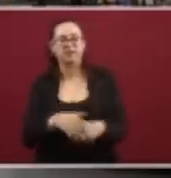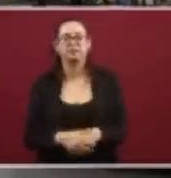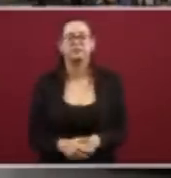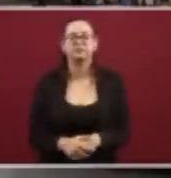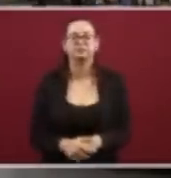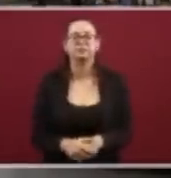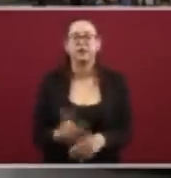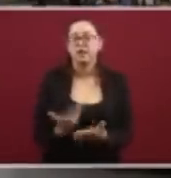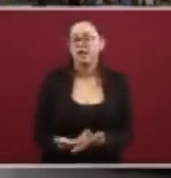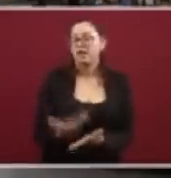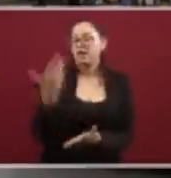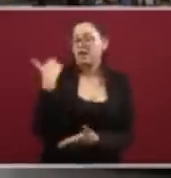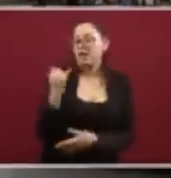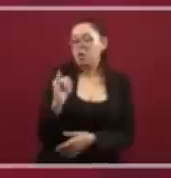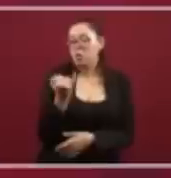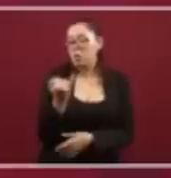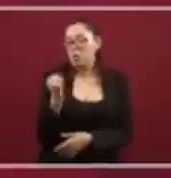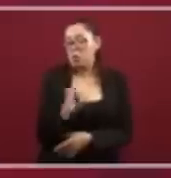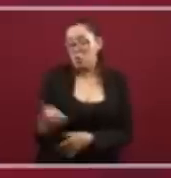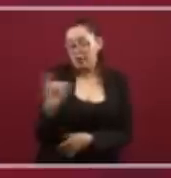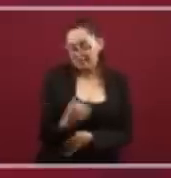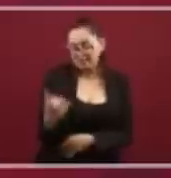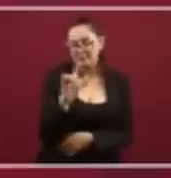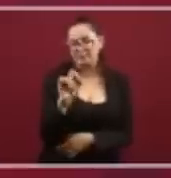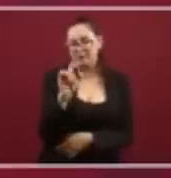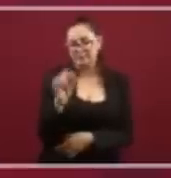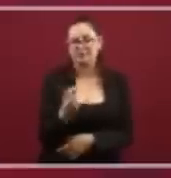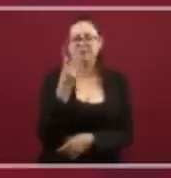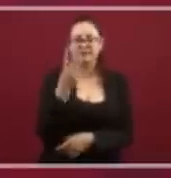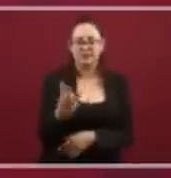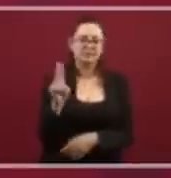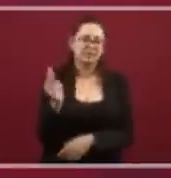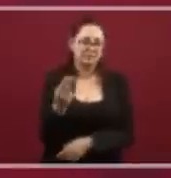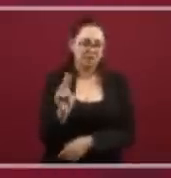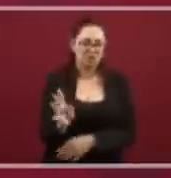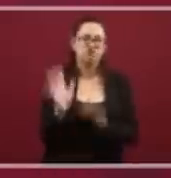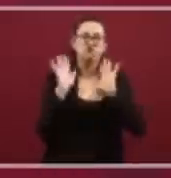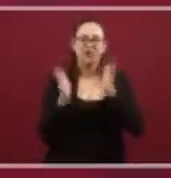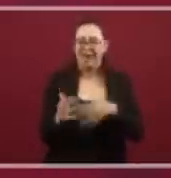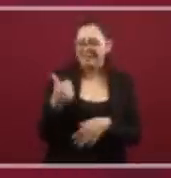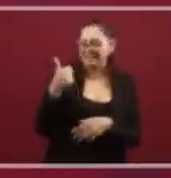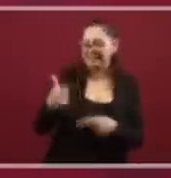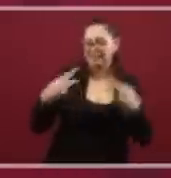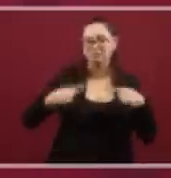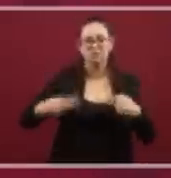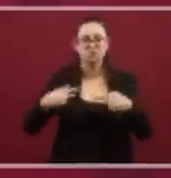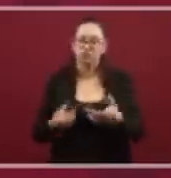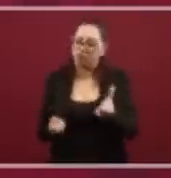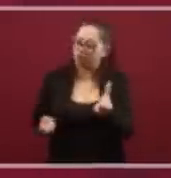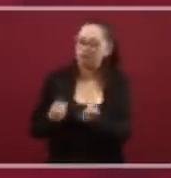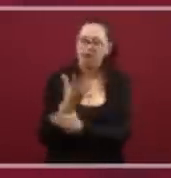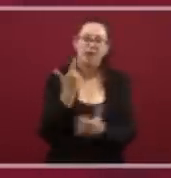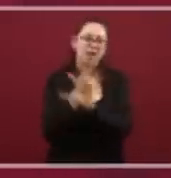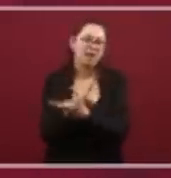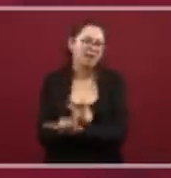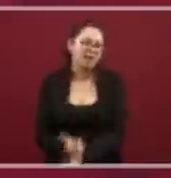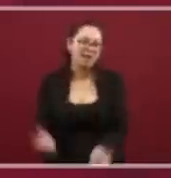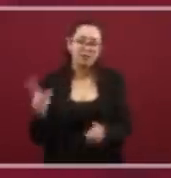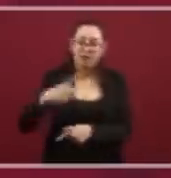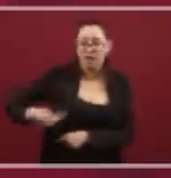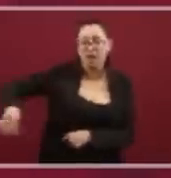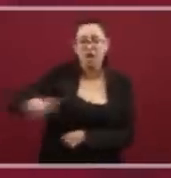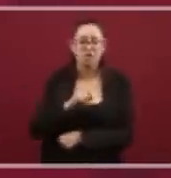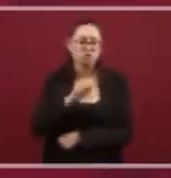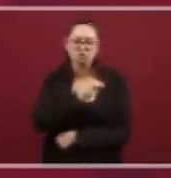pasado jueves 23 de mayo fueron liberados seis de los defensores del territorio de la comunidad de salazar en el estado